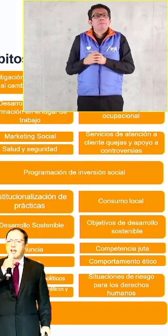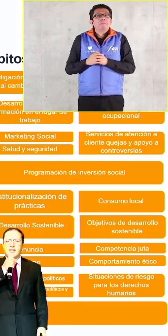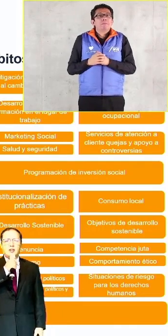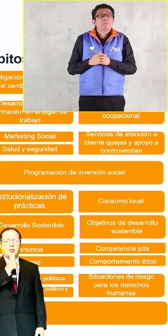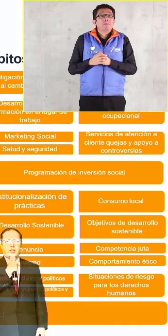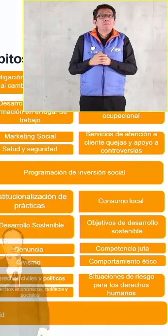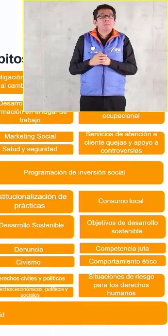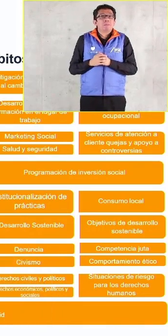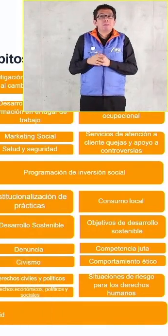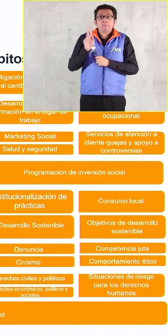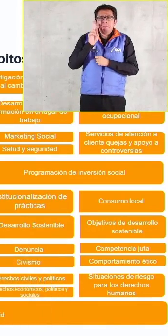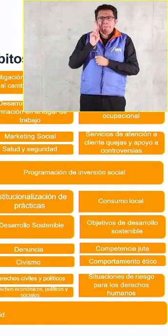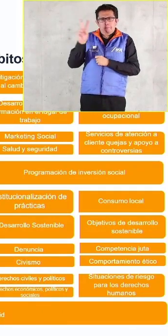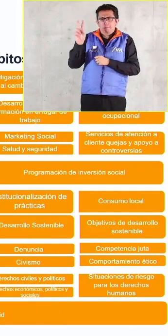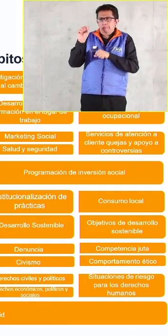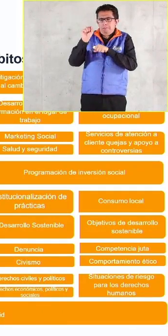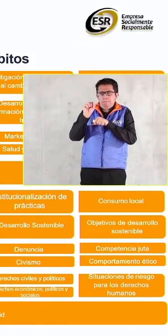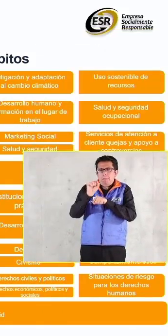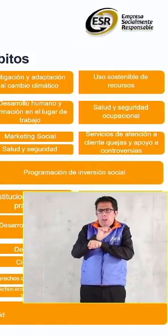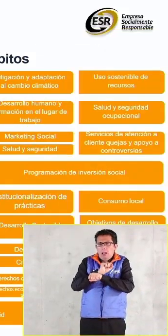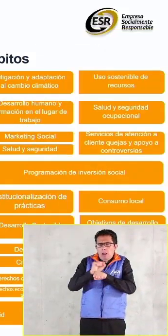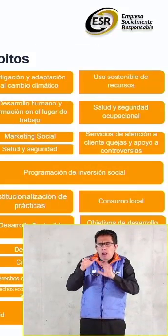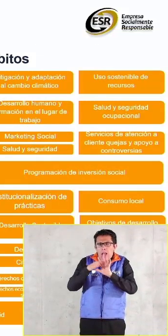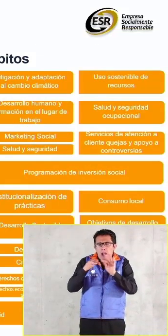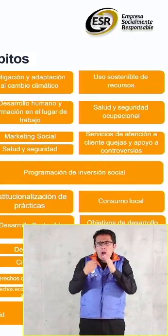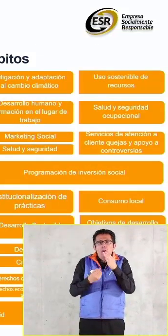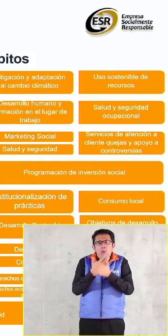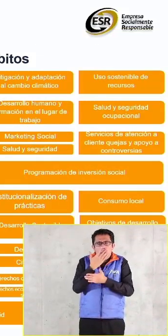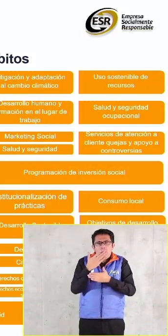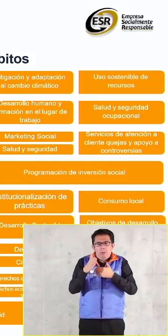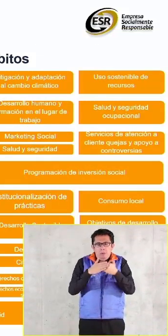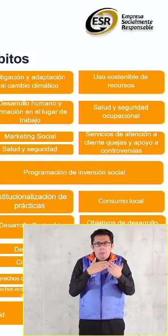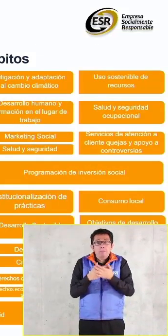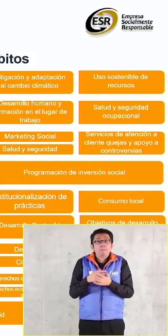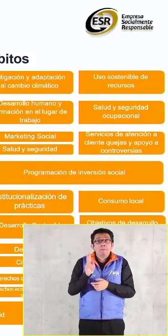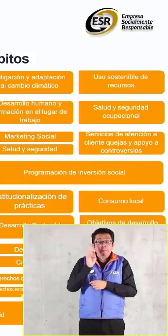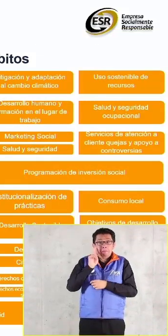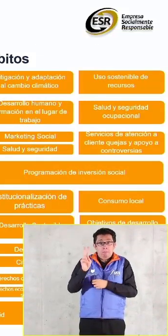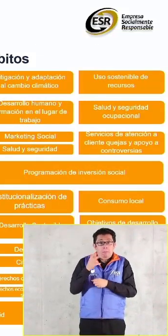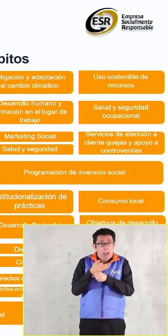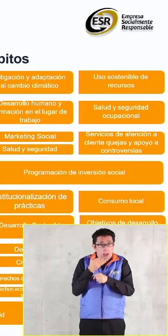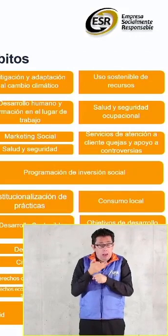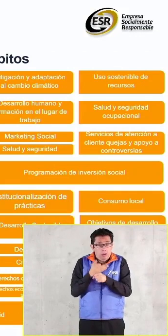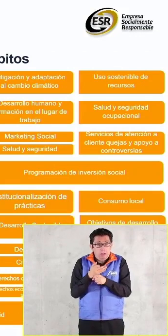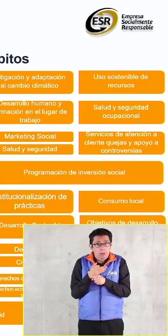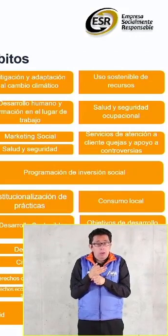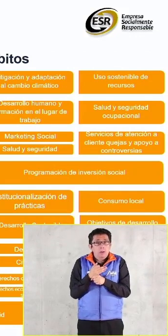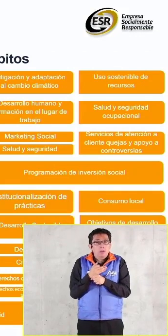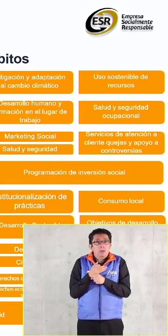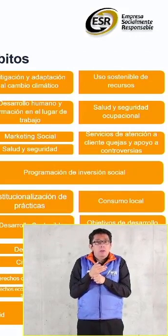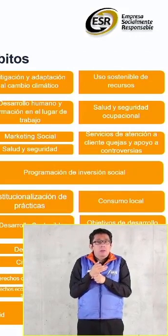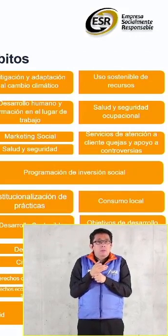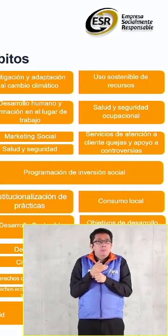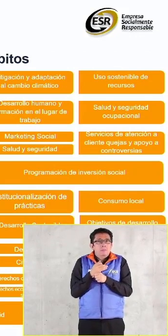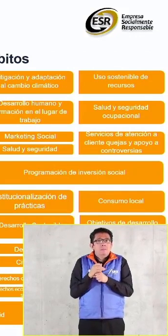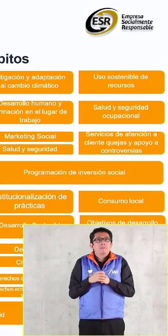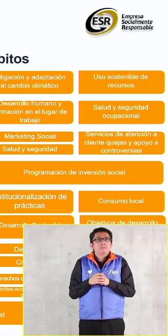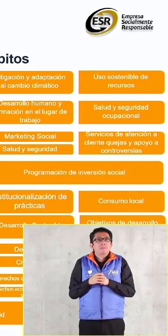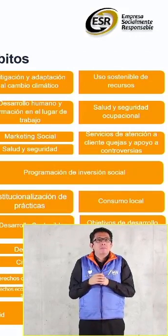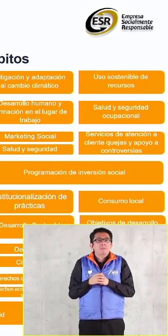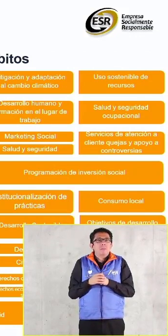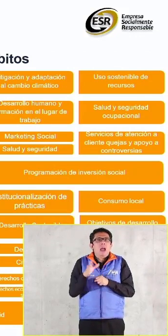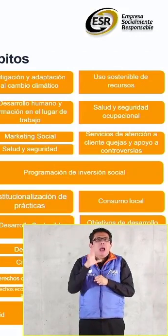Aquí una mirada de lo que es el nuevo modelo del distintivo. Si se fijan, en el modelo actual, pues teníamos